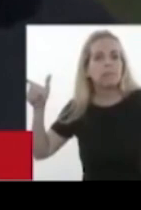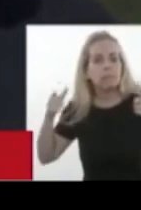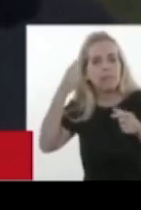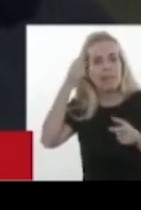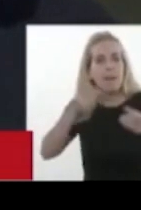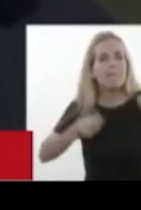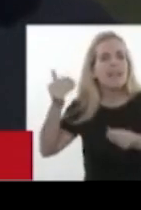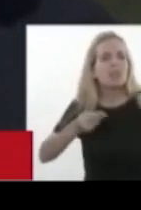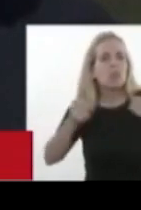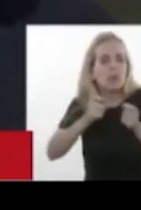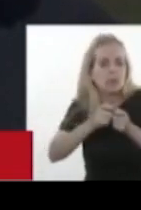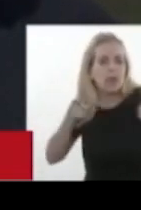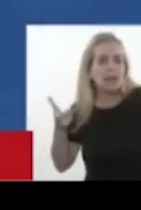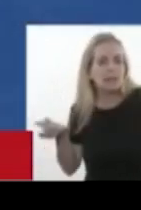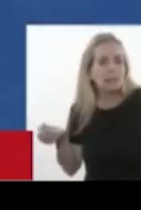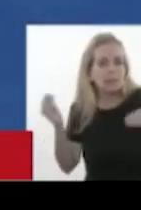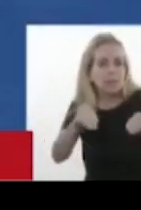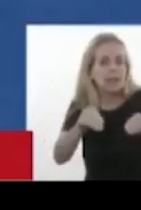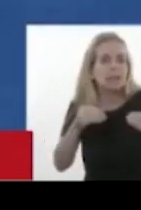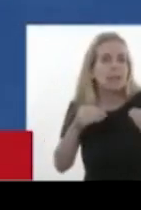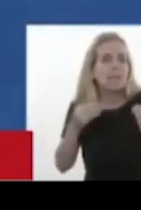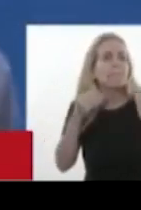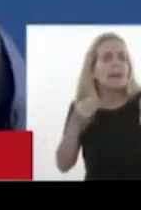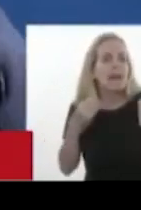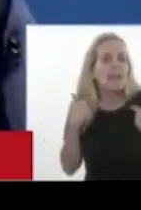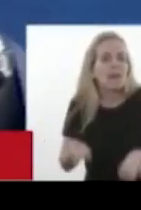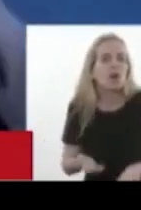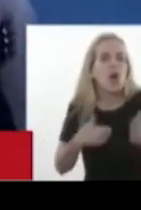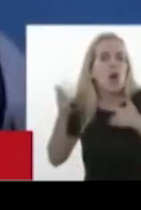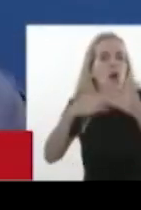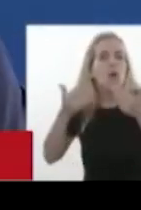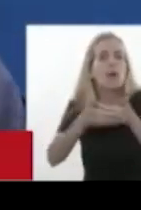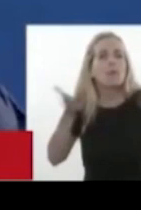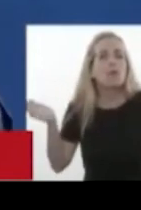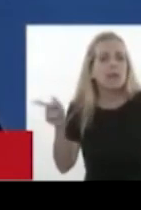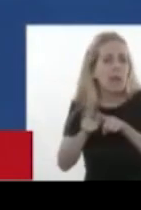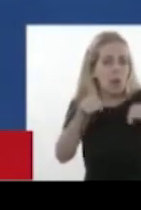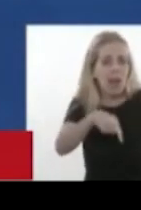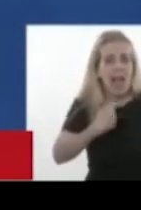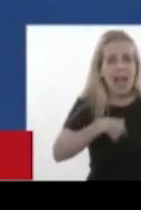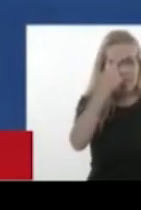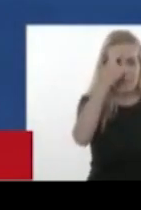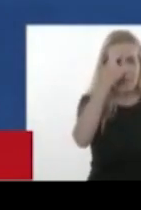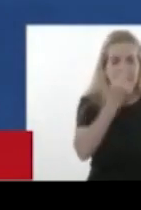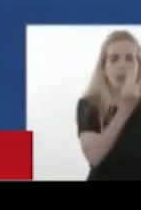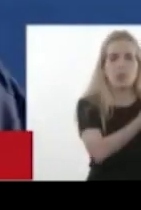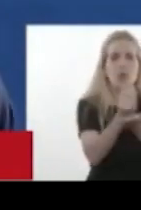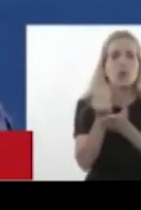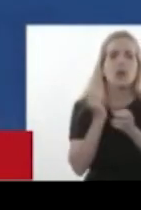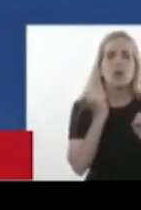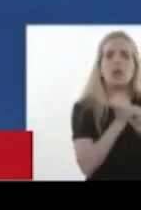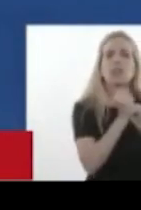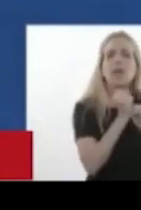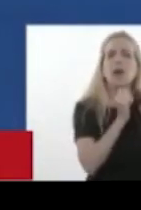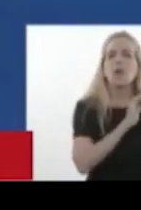obra pública en este ejercicio, lo hicimos pensando en cuántos puestos de trabajo se podían crear y